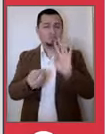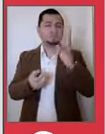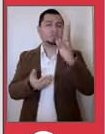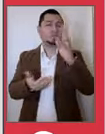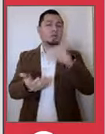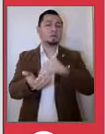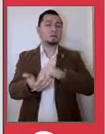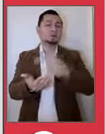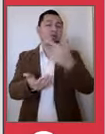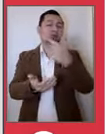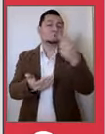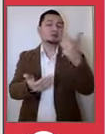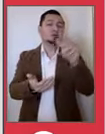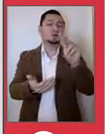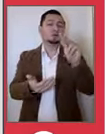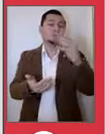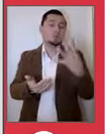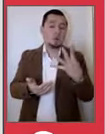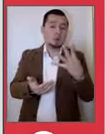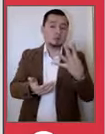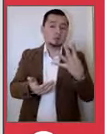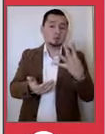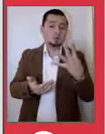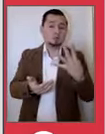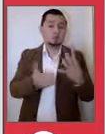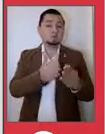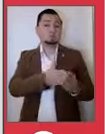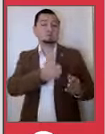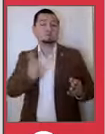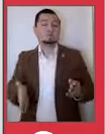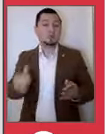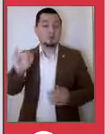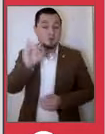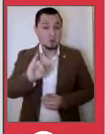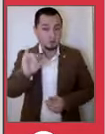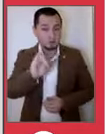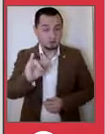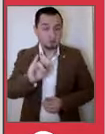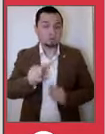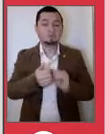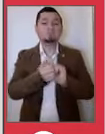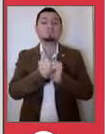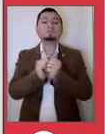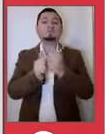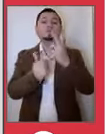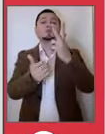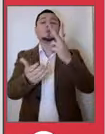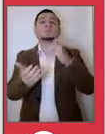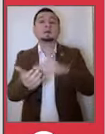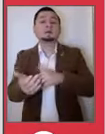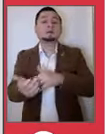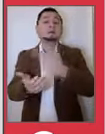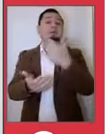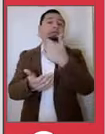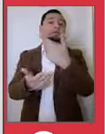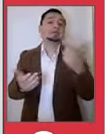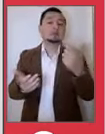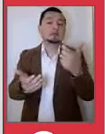mil 784 a este jueves que llegamos a ocho mil